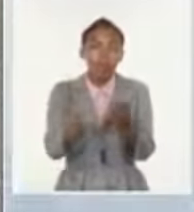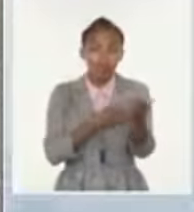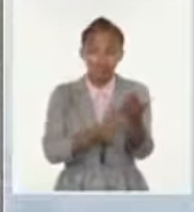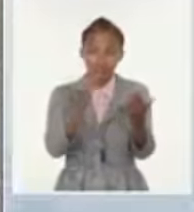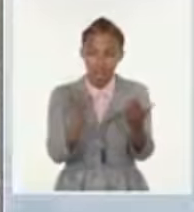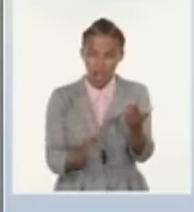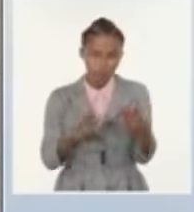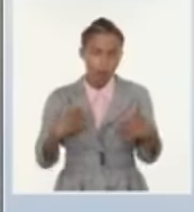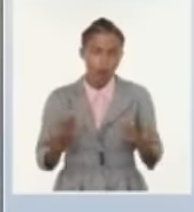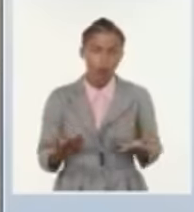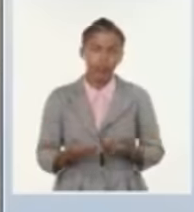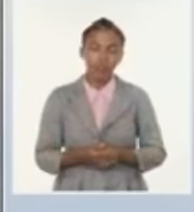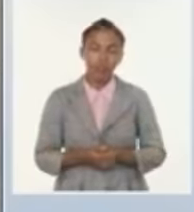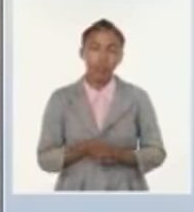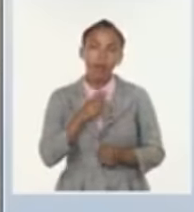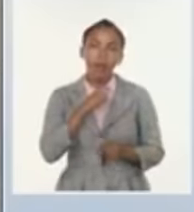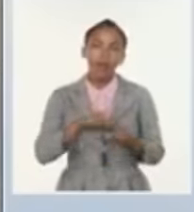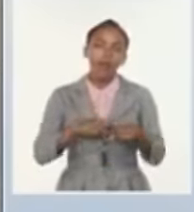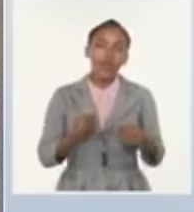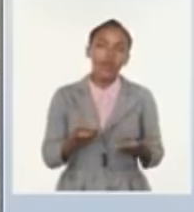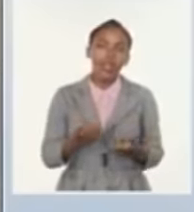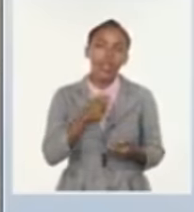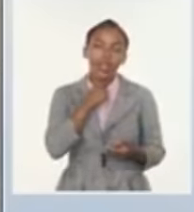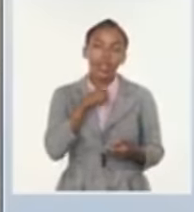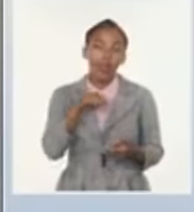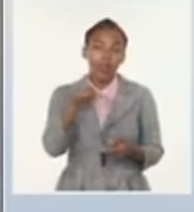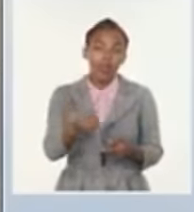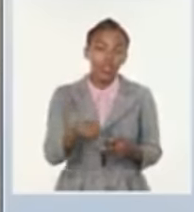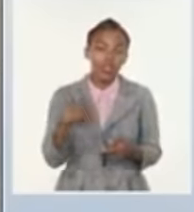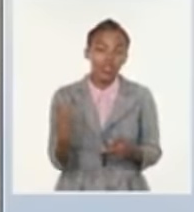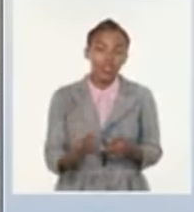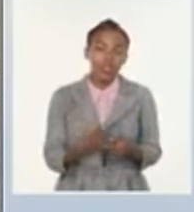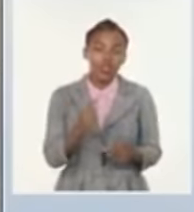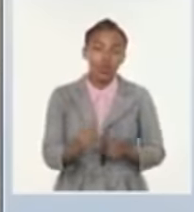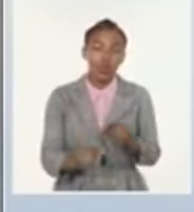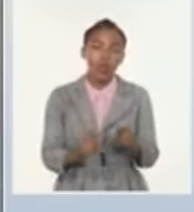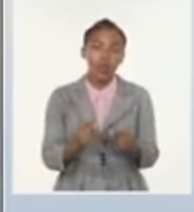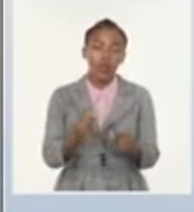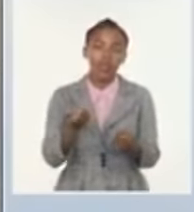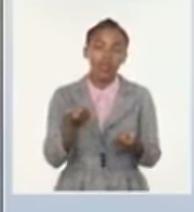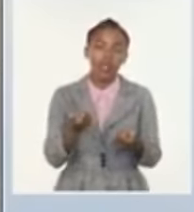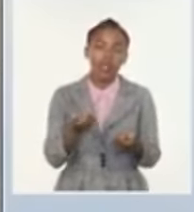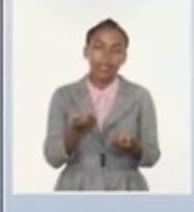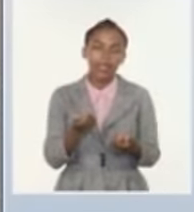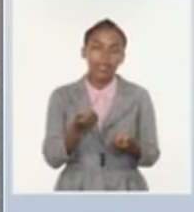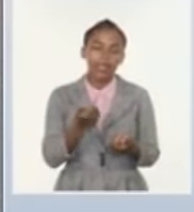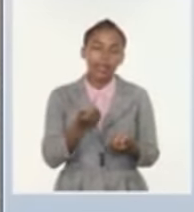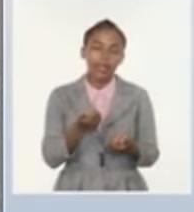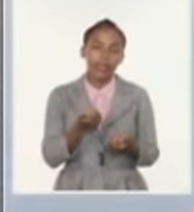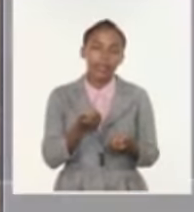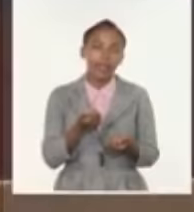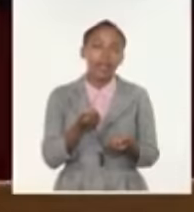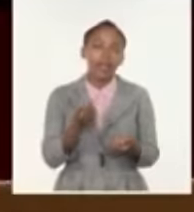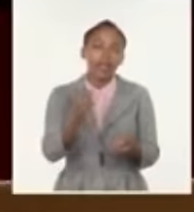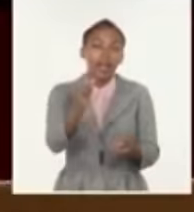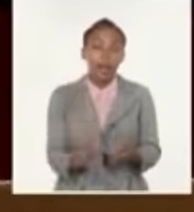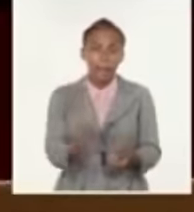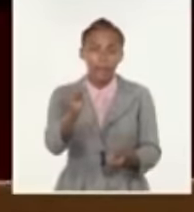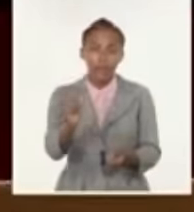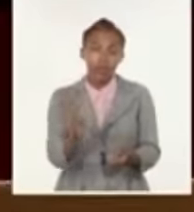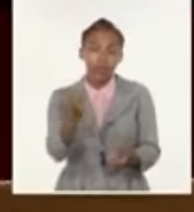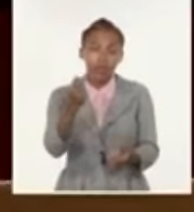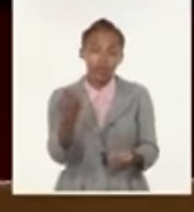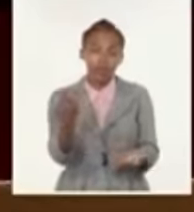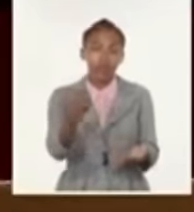en este empeño de nosotros ir eliminando subsidios, yo le reitero a ustedes que es mejor subsidiar a las personas que no a